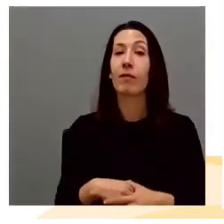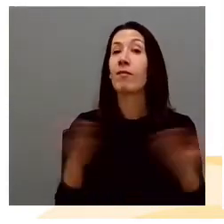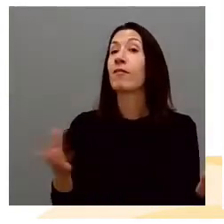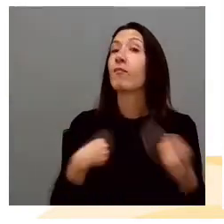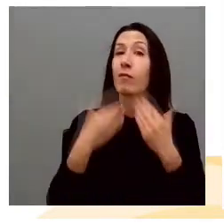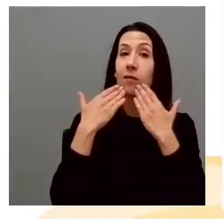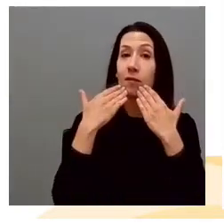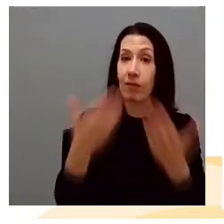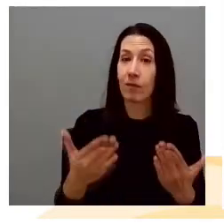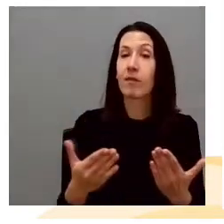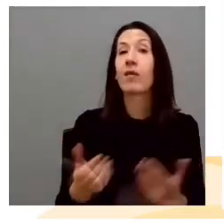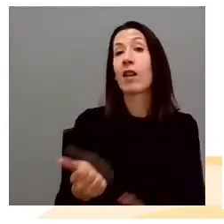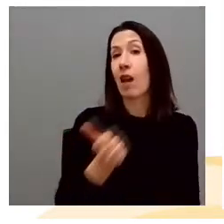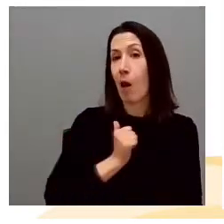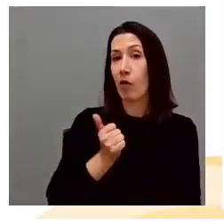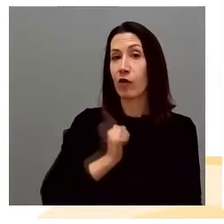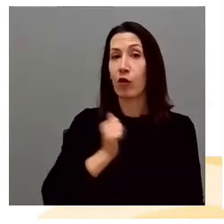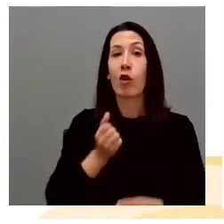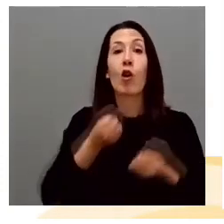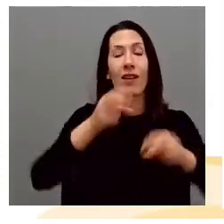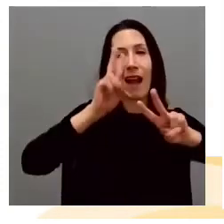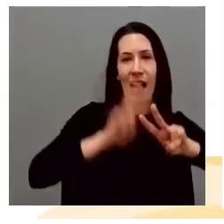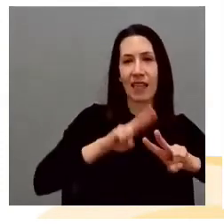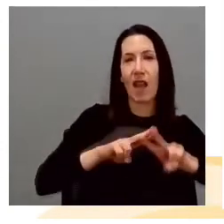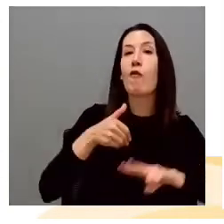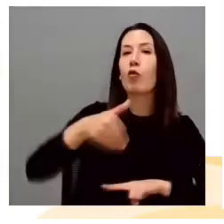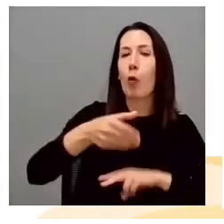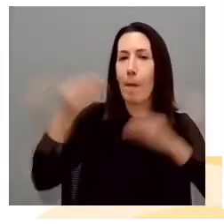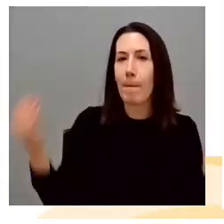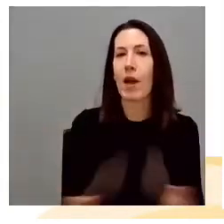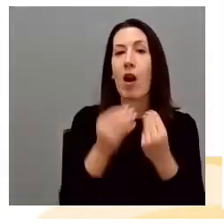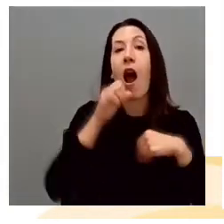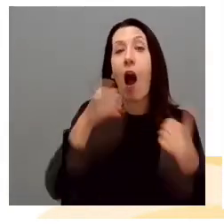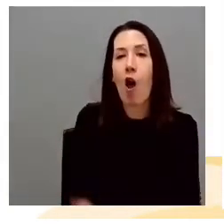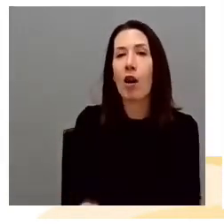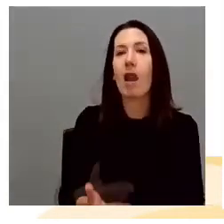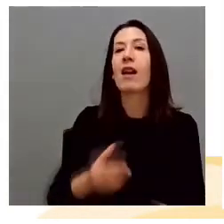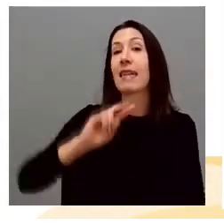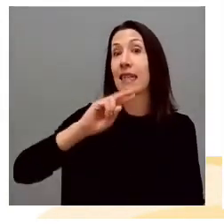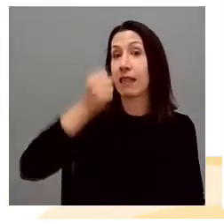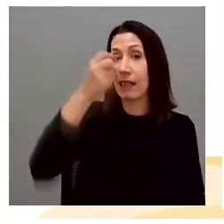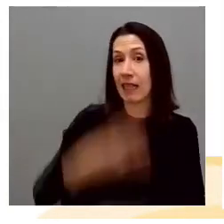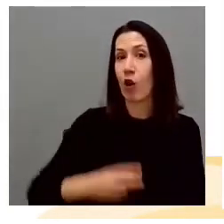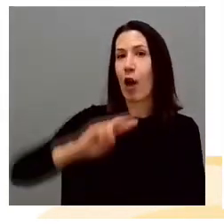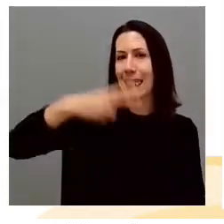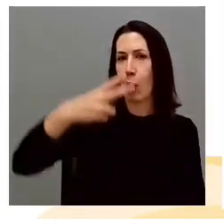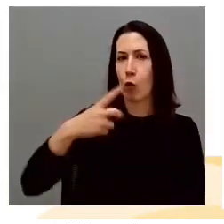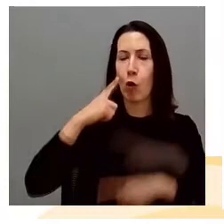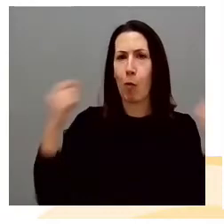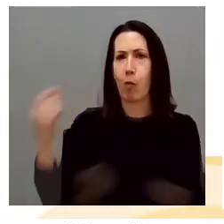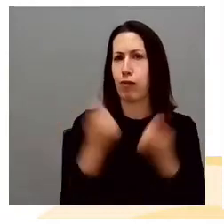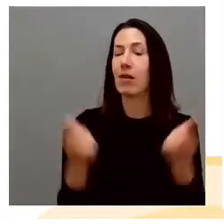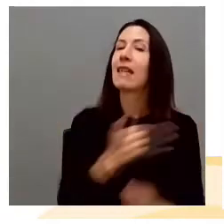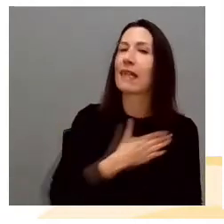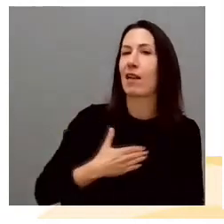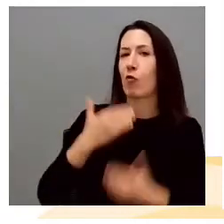Muchas gracias. Aprovecho para comentaros que el hashtag Un Futuro Mejor está ahora mismo en la segunda posición de los Trending Topic y queremos daros las